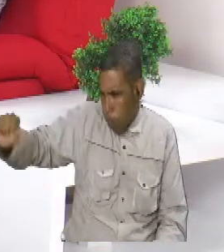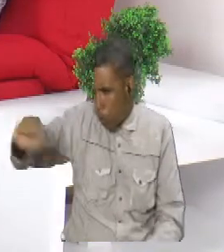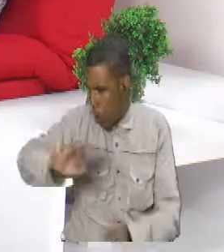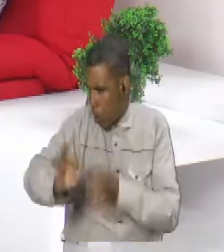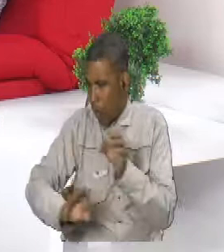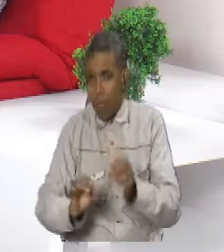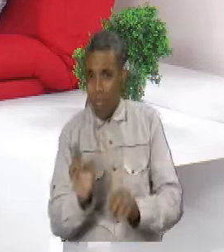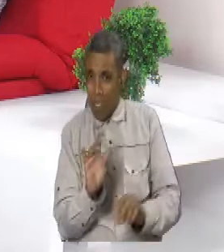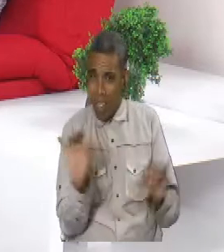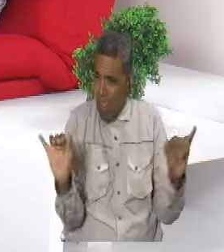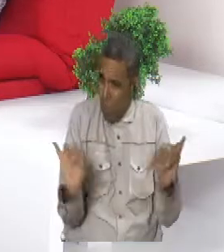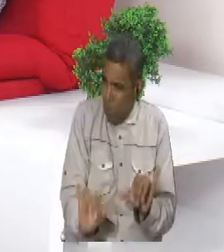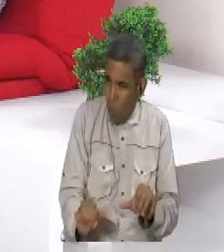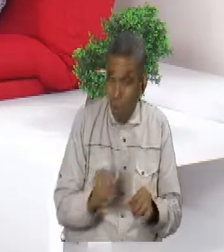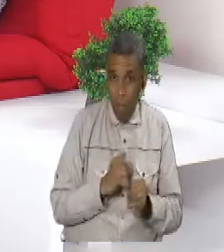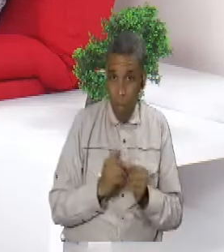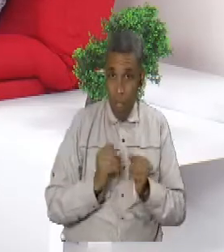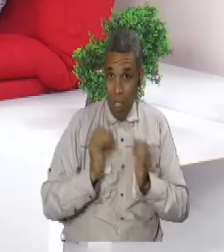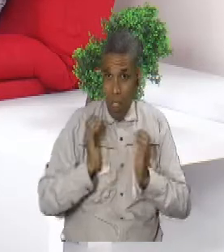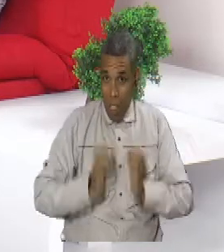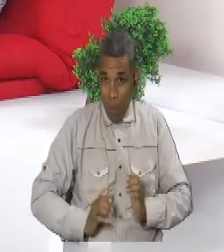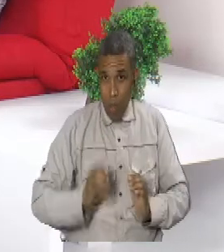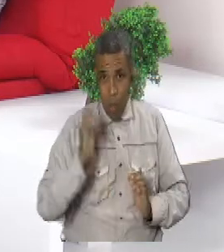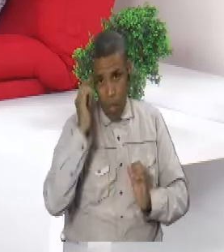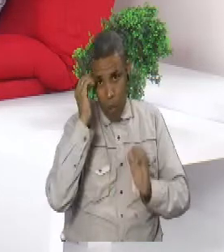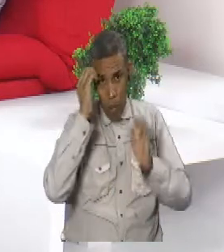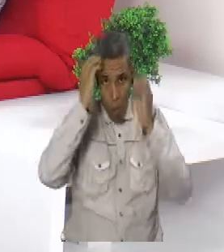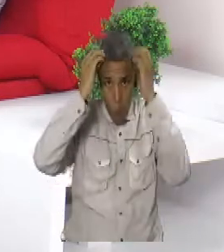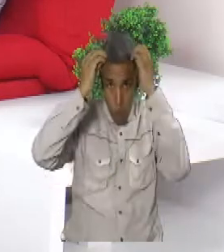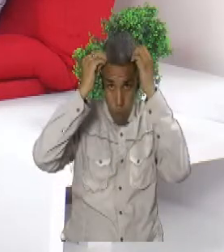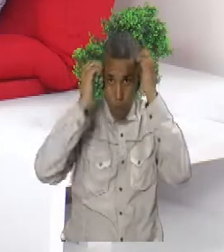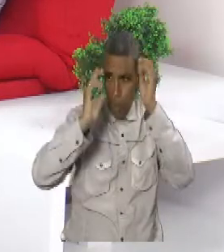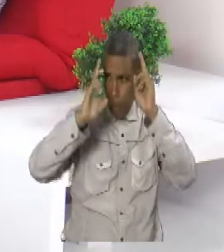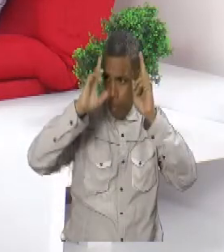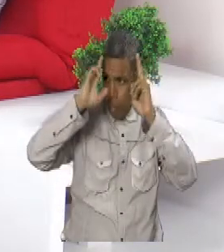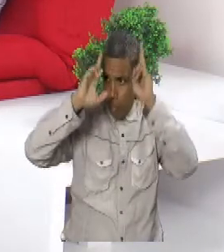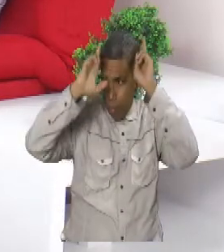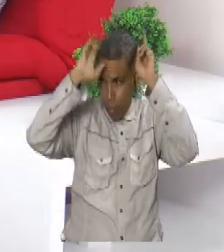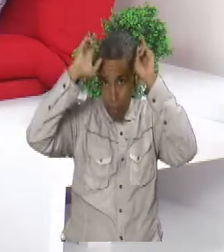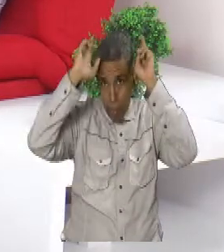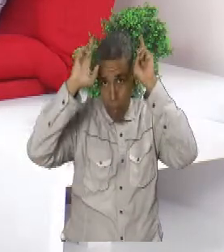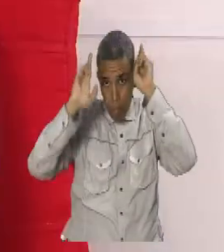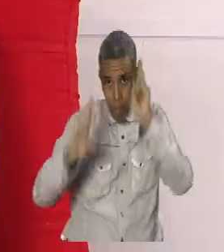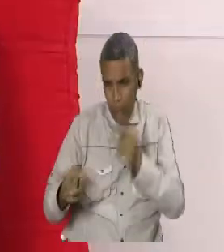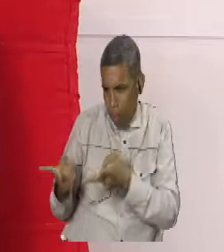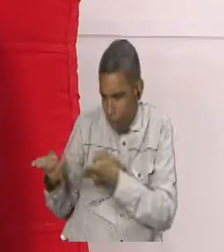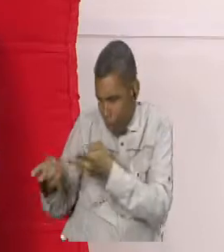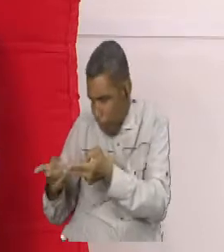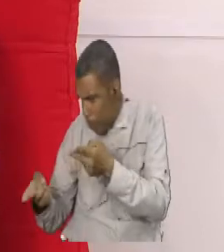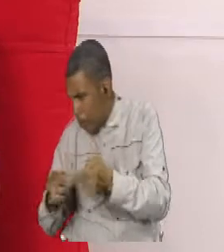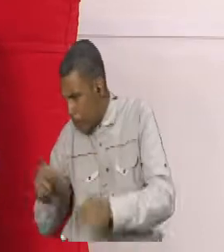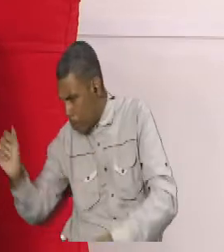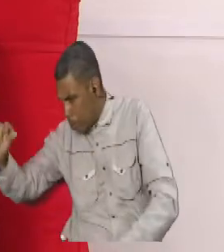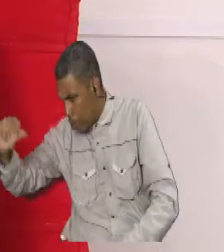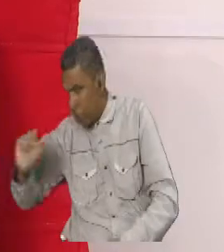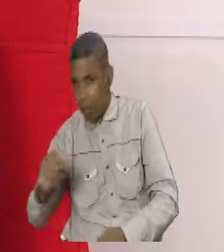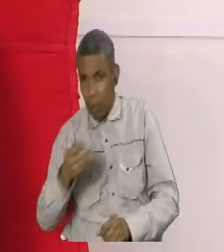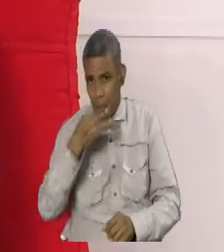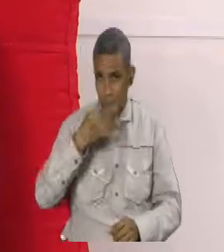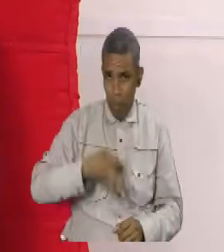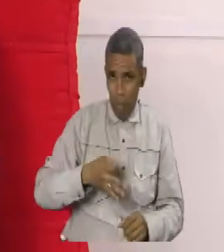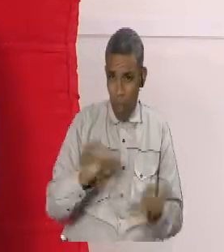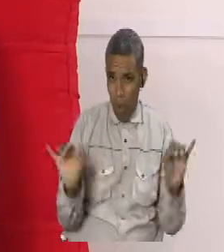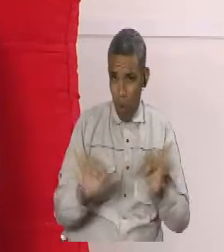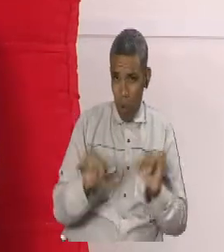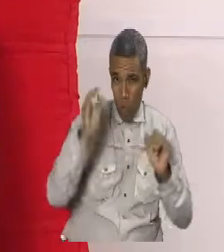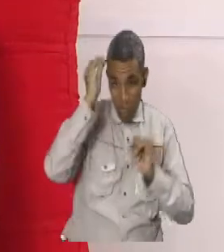cada 3 meses hay que espuntar el cabello. ¿Eso es mito o realidad? Sí, podría ser realidad. No lo podría negar porque recuerda que la punta